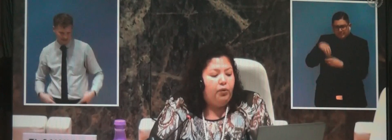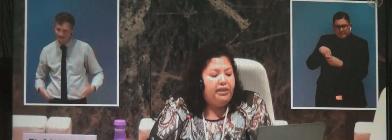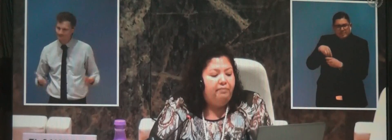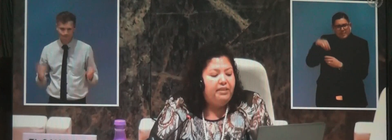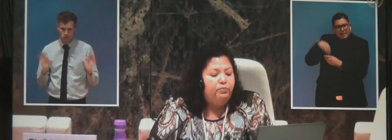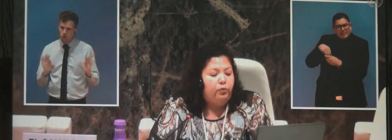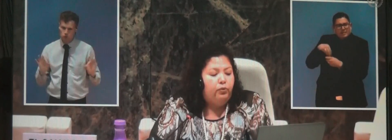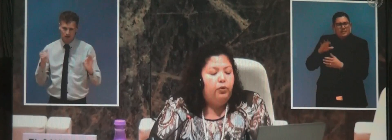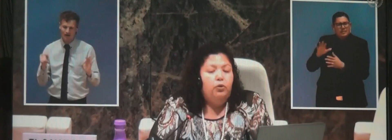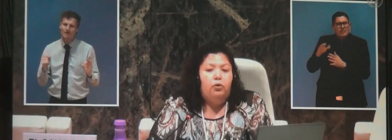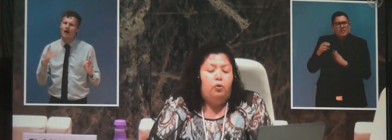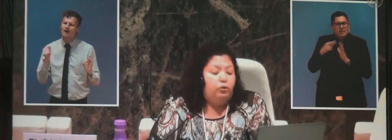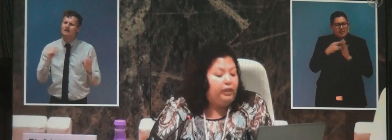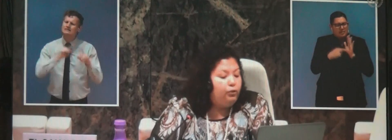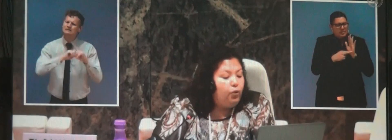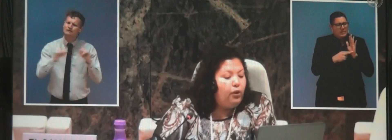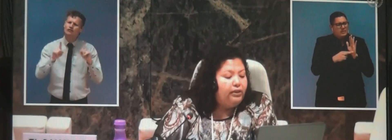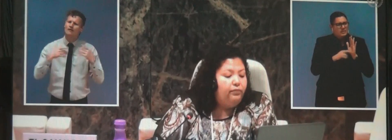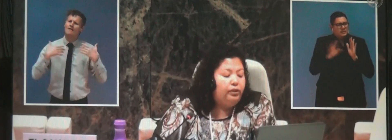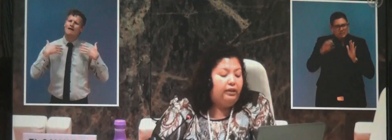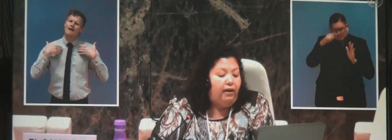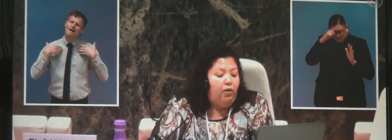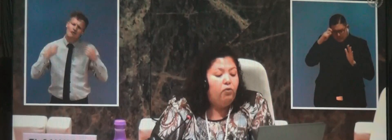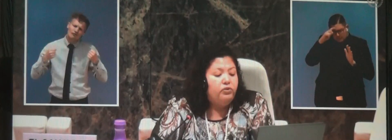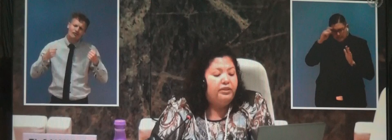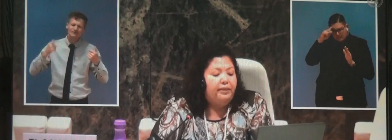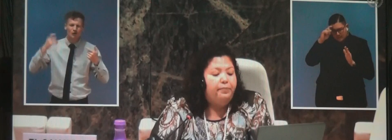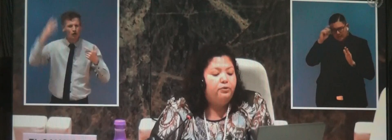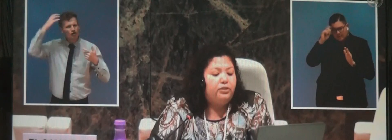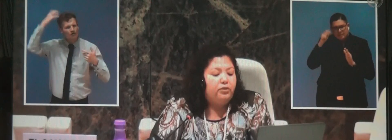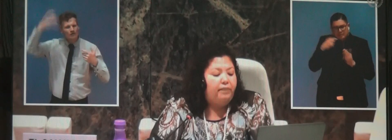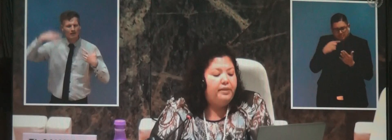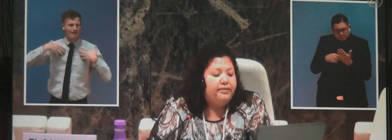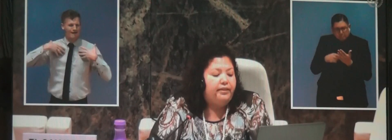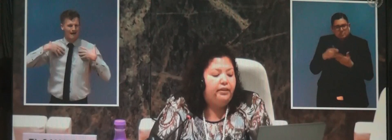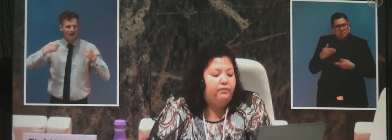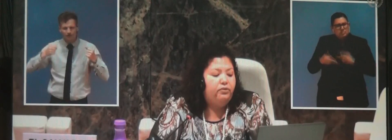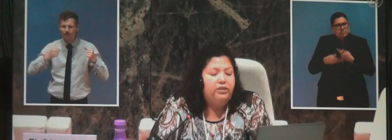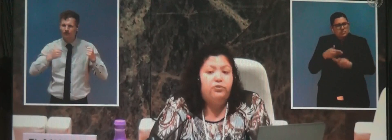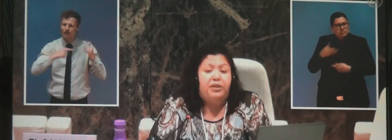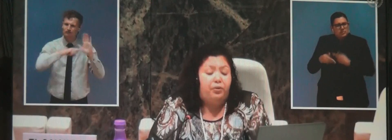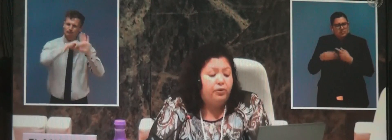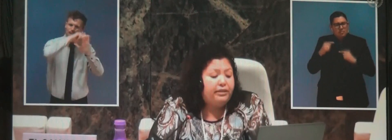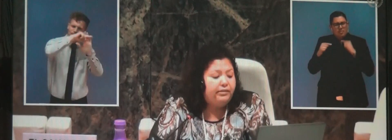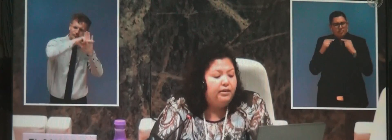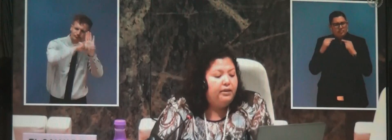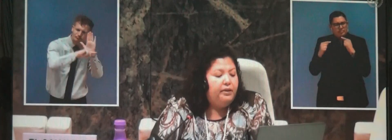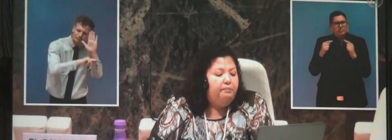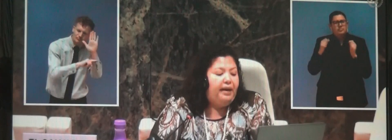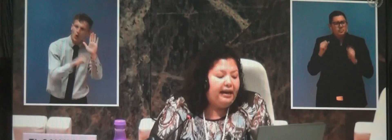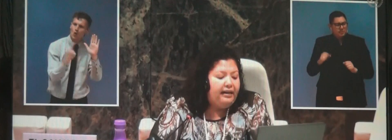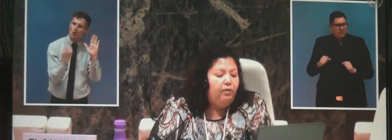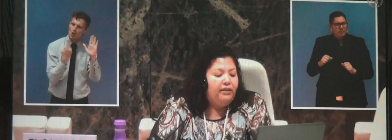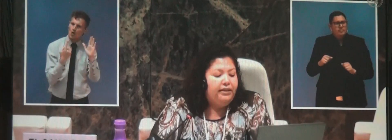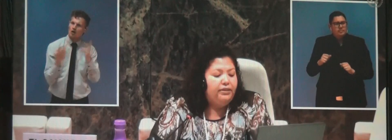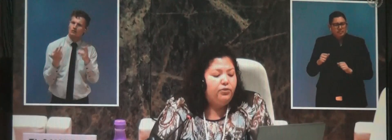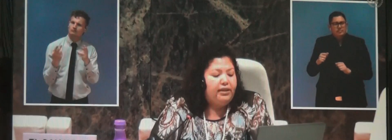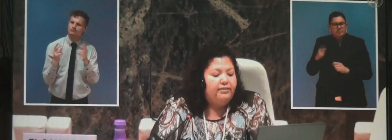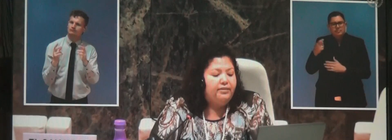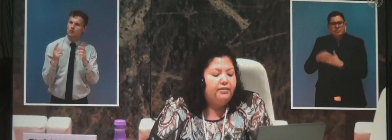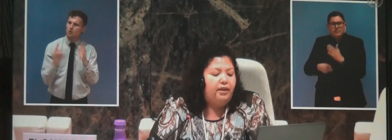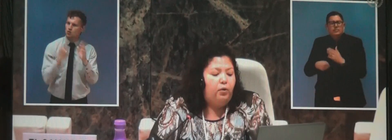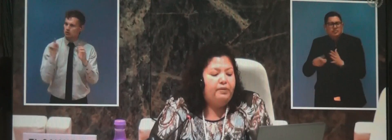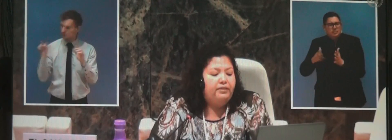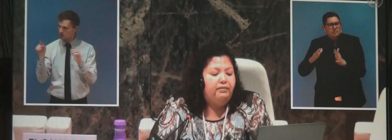trabajo y el mismo contrato colectivo de trabajo consideran procesos administrativos sancionadores paralelo al derecho